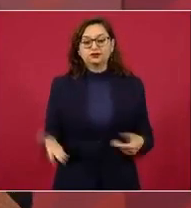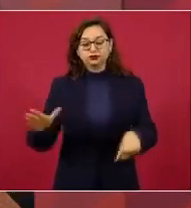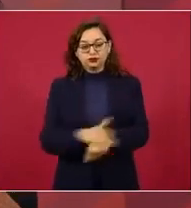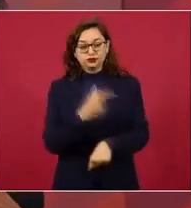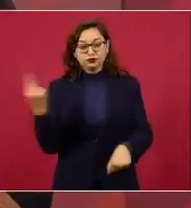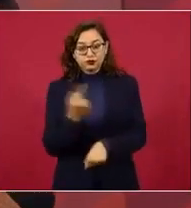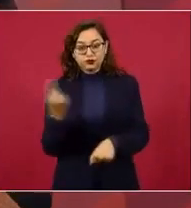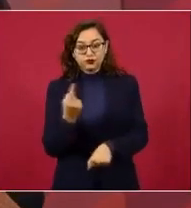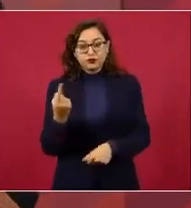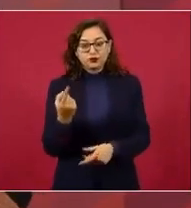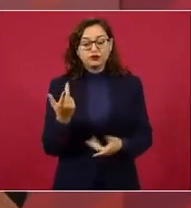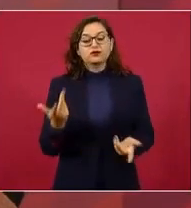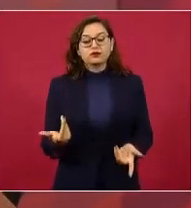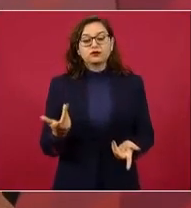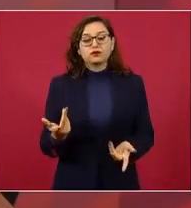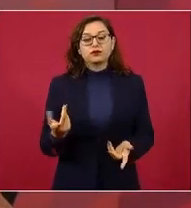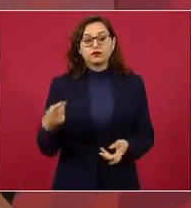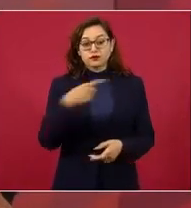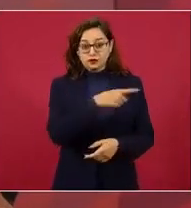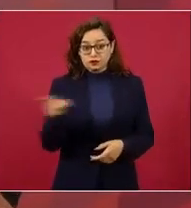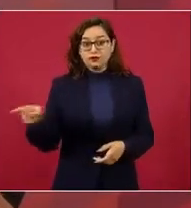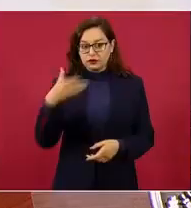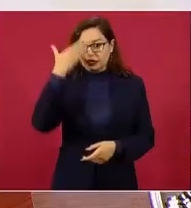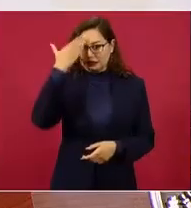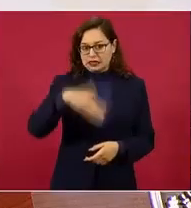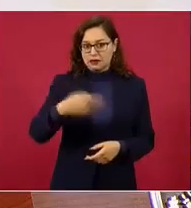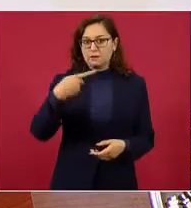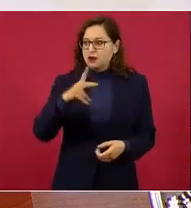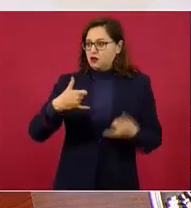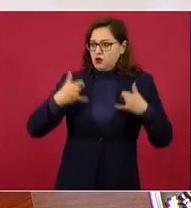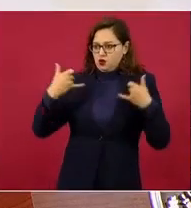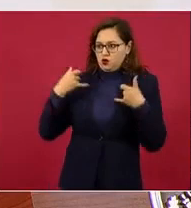Y esto es importante repetirlo, sobre todo por los jóvenes.